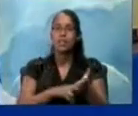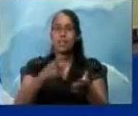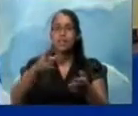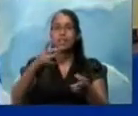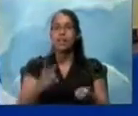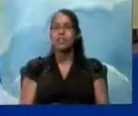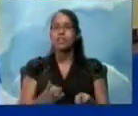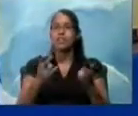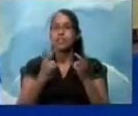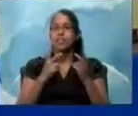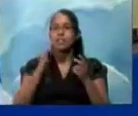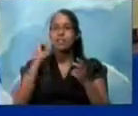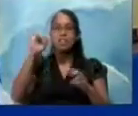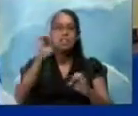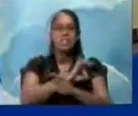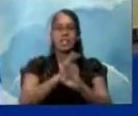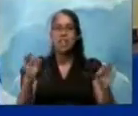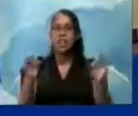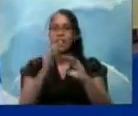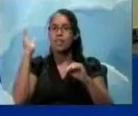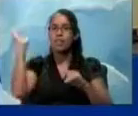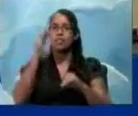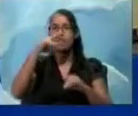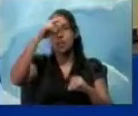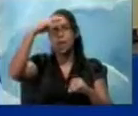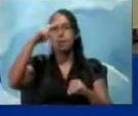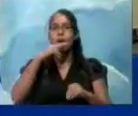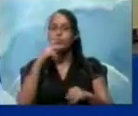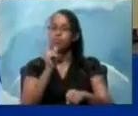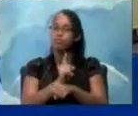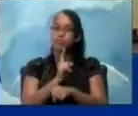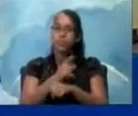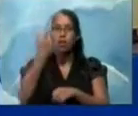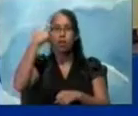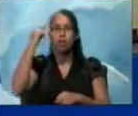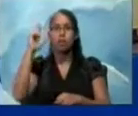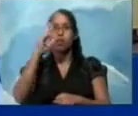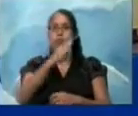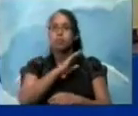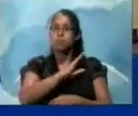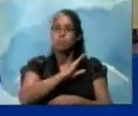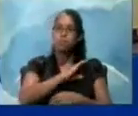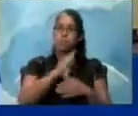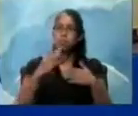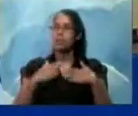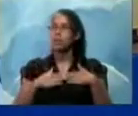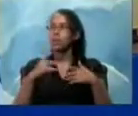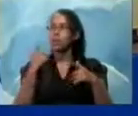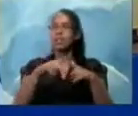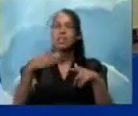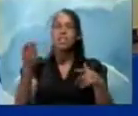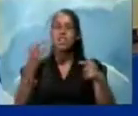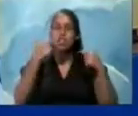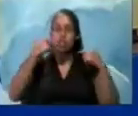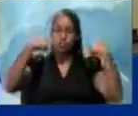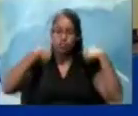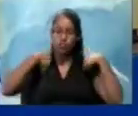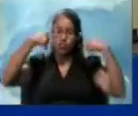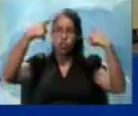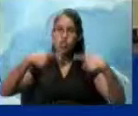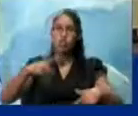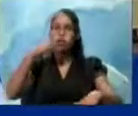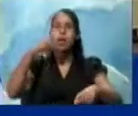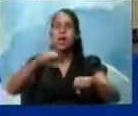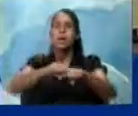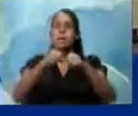la vida. Y nadie viene al Padre sino por mí. Aquel que dijo: yo soy el pan